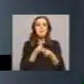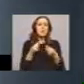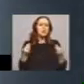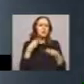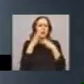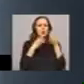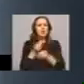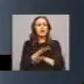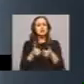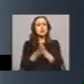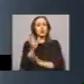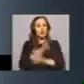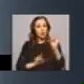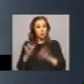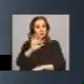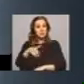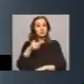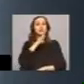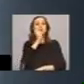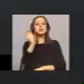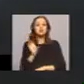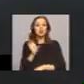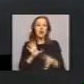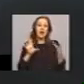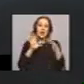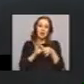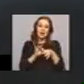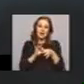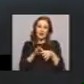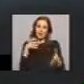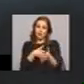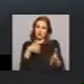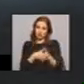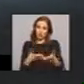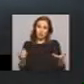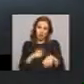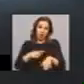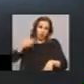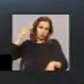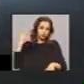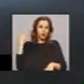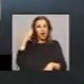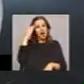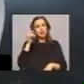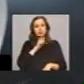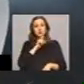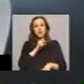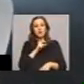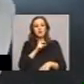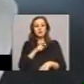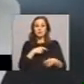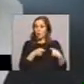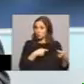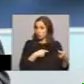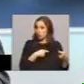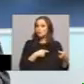niños en toda Europa, sobre todo en los países de la órbita fascista. Así que yo creo que hay muchas posibilidades. Y era un negocio. Era